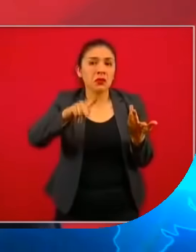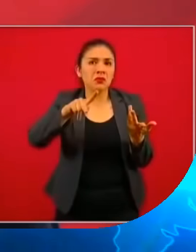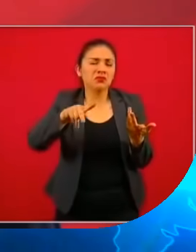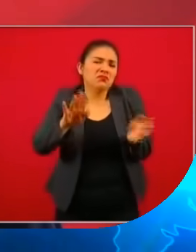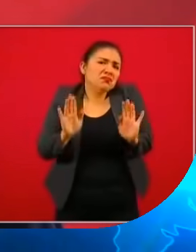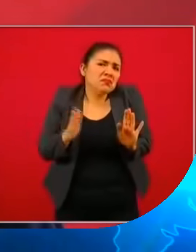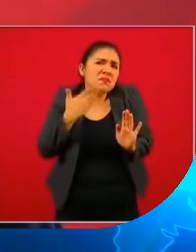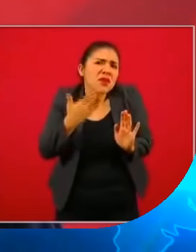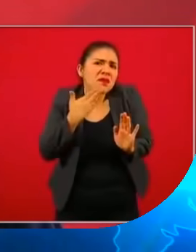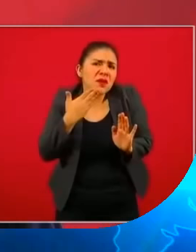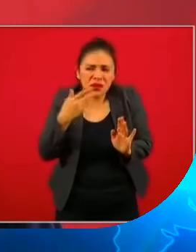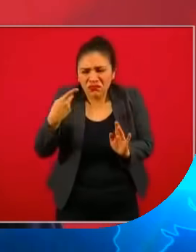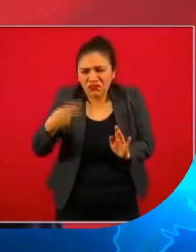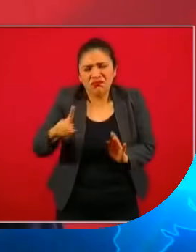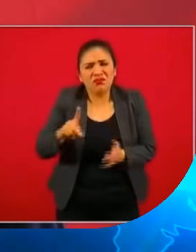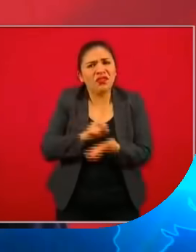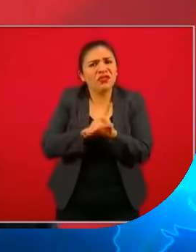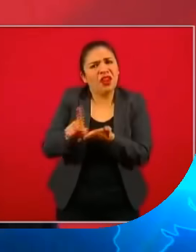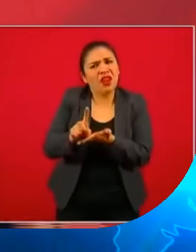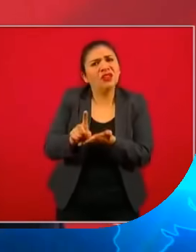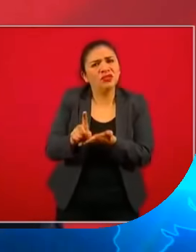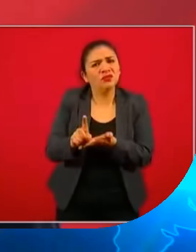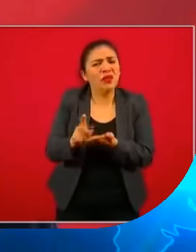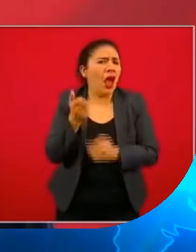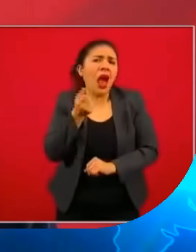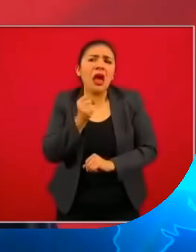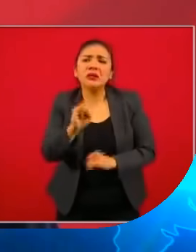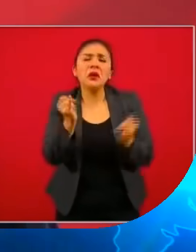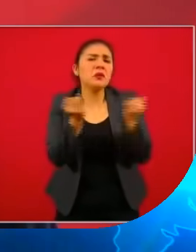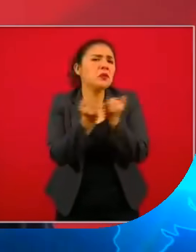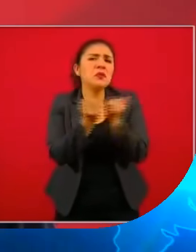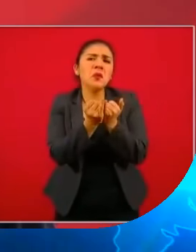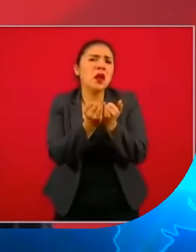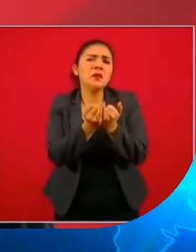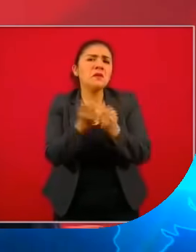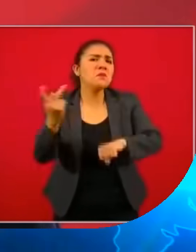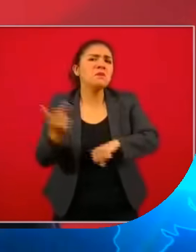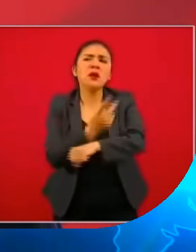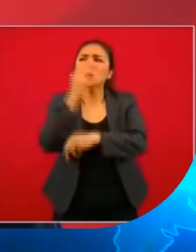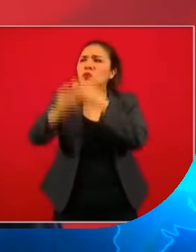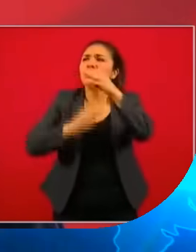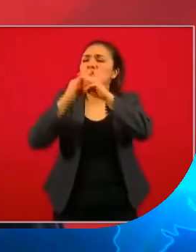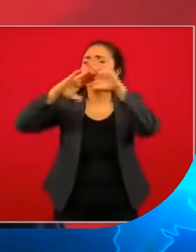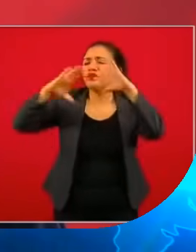legítimo. Esto pasa en todo el mundo.